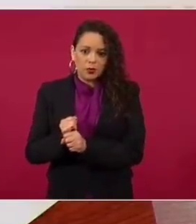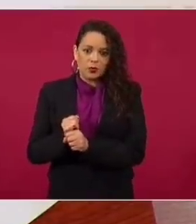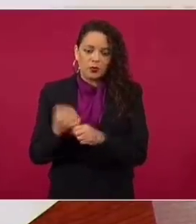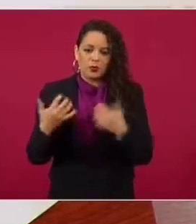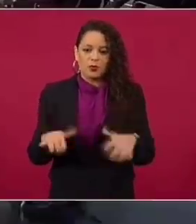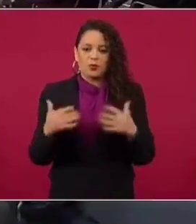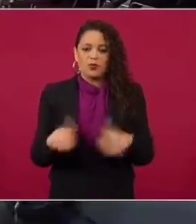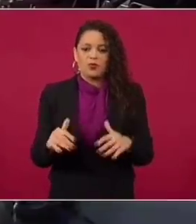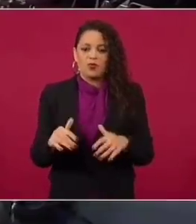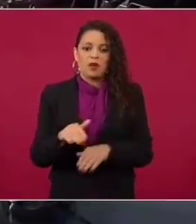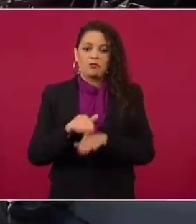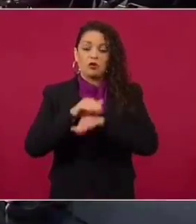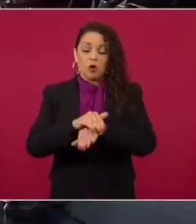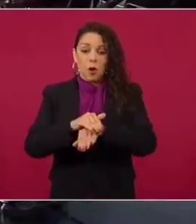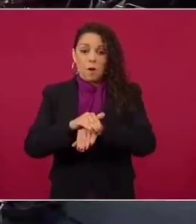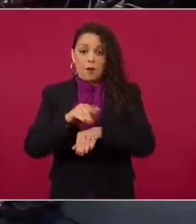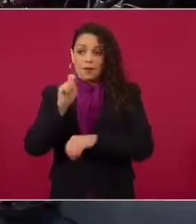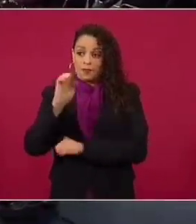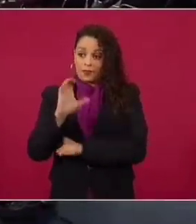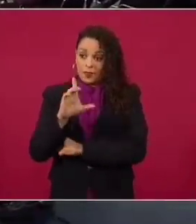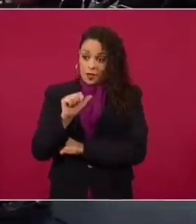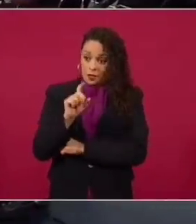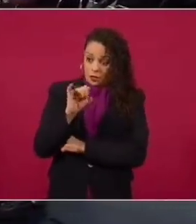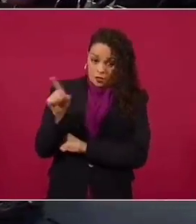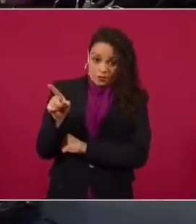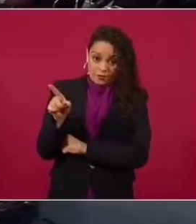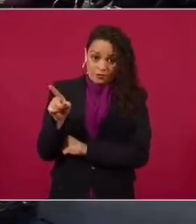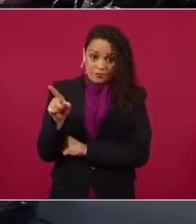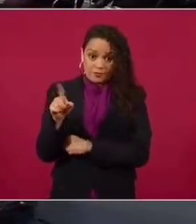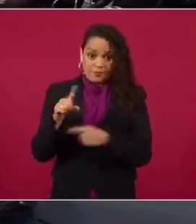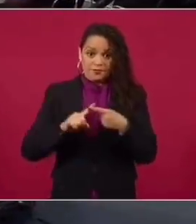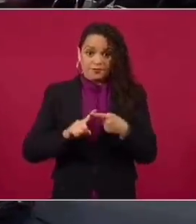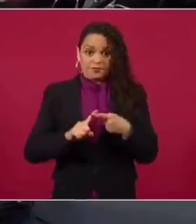de la relación entre Claudio